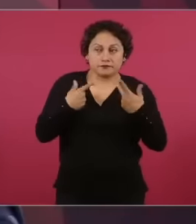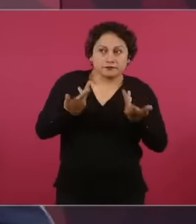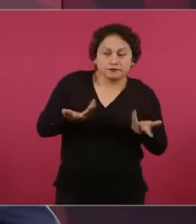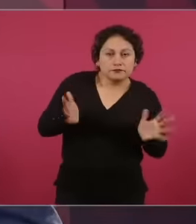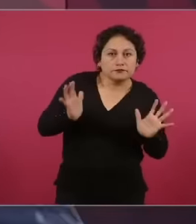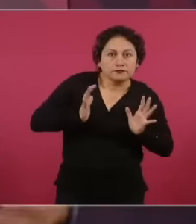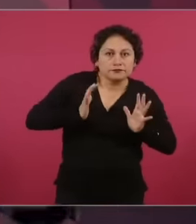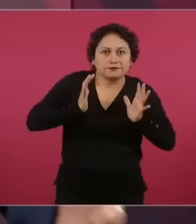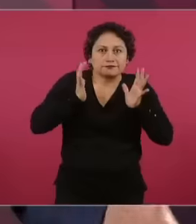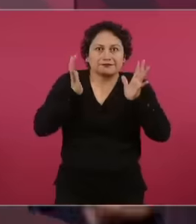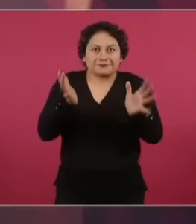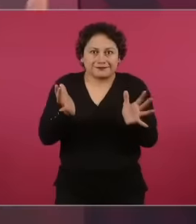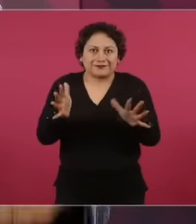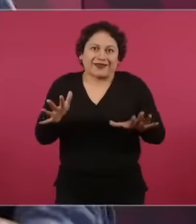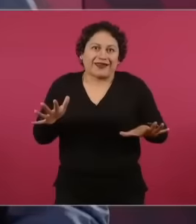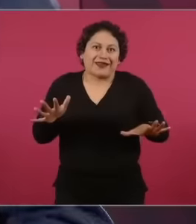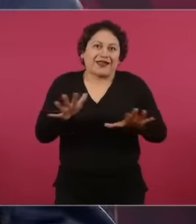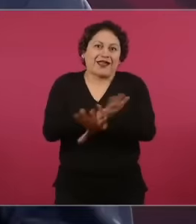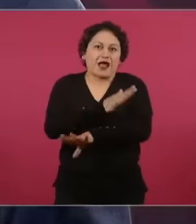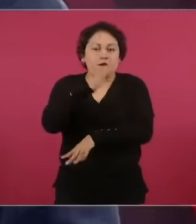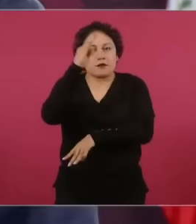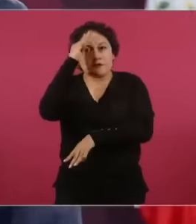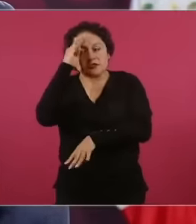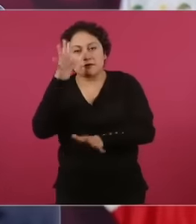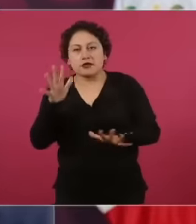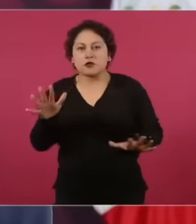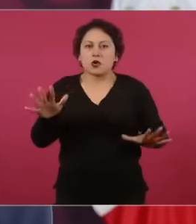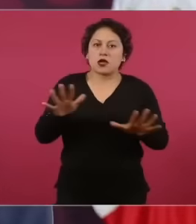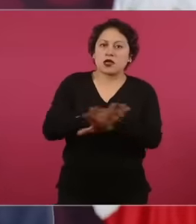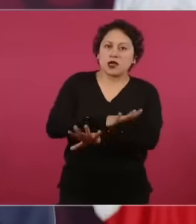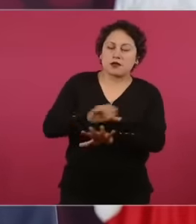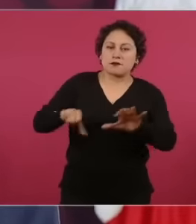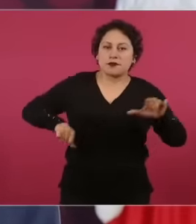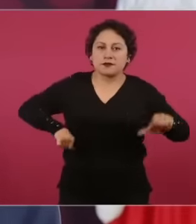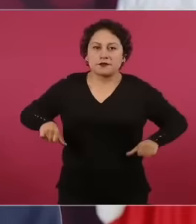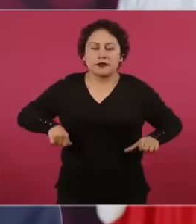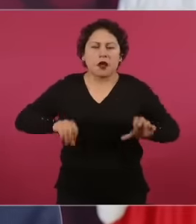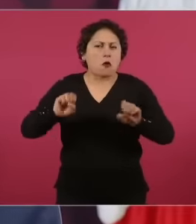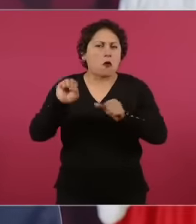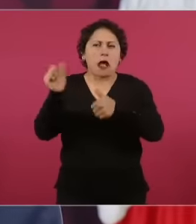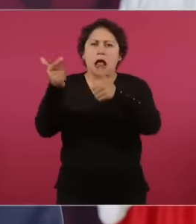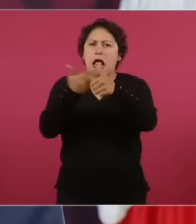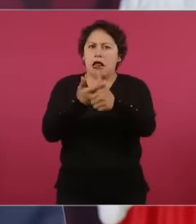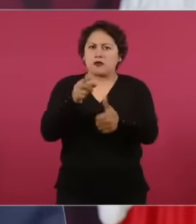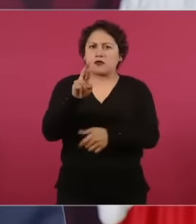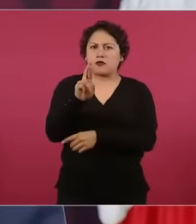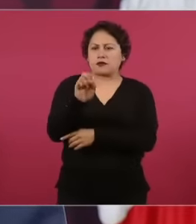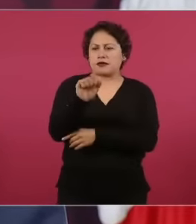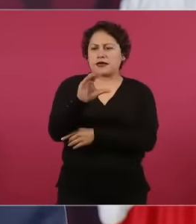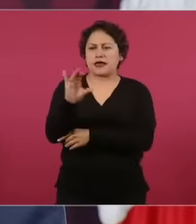Entonces, hay un grupo que se opone a la